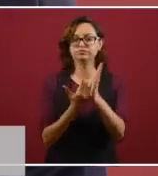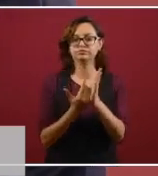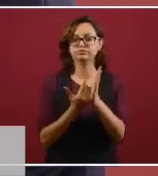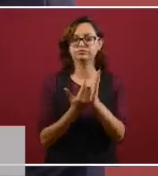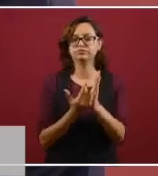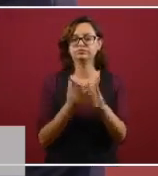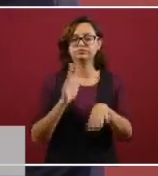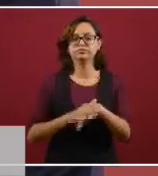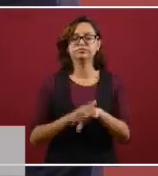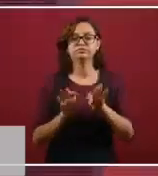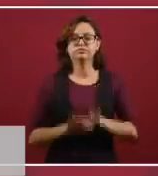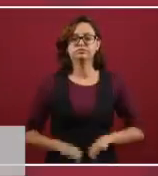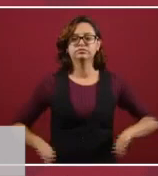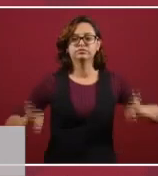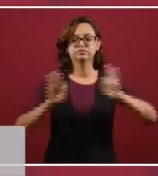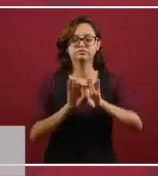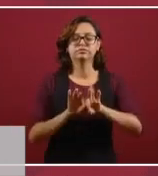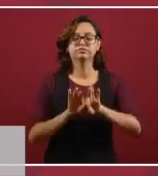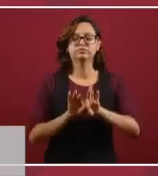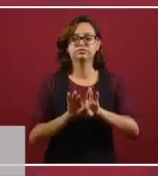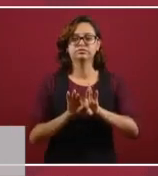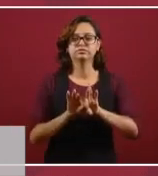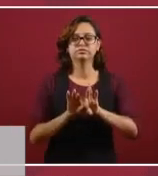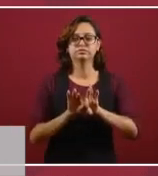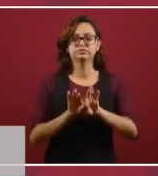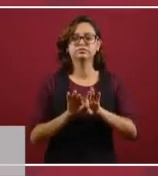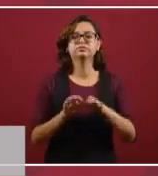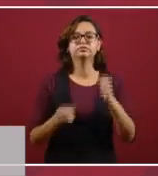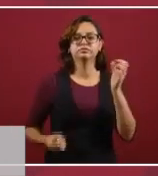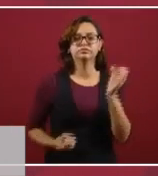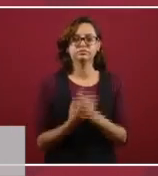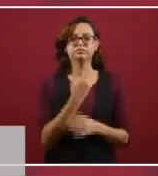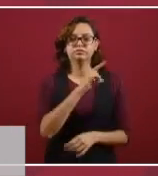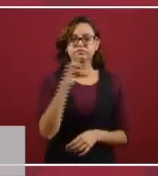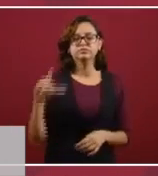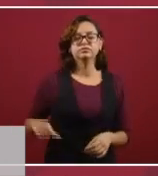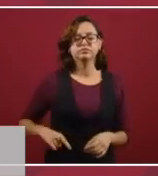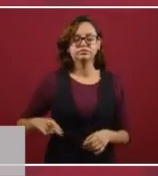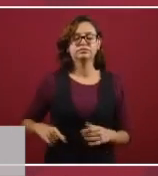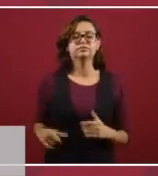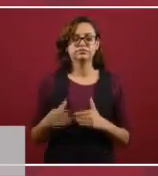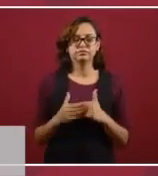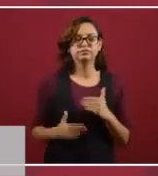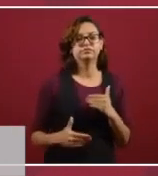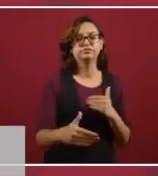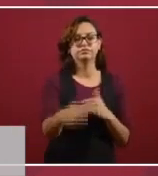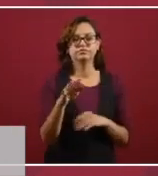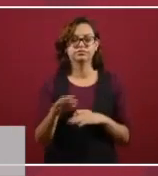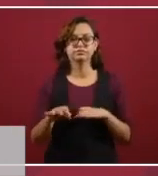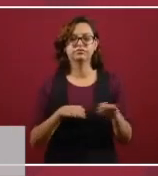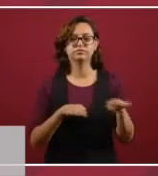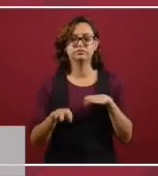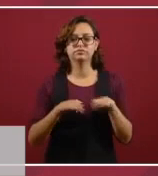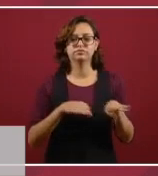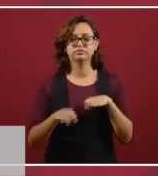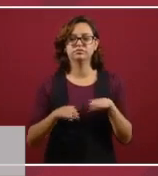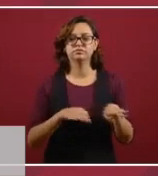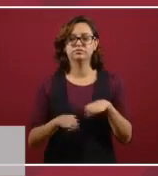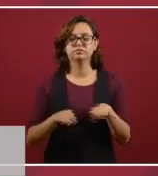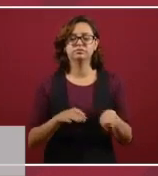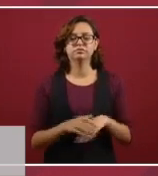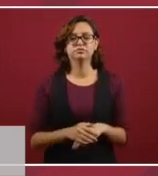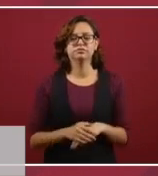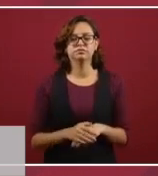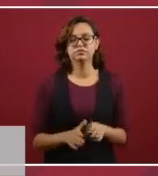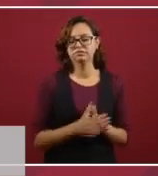agenda impuesta desde el extranjero con las llamadas reformas estructurales. Es un plan soberano e independiente y está acompañado del fomento a la